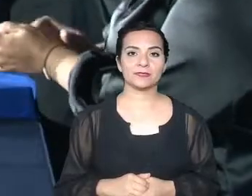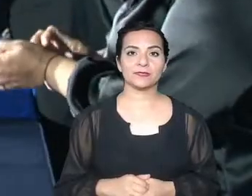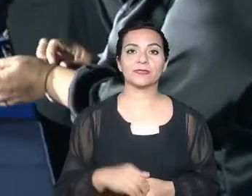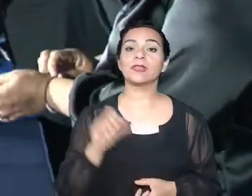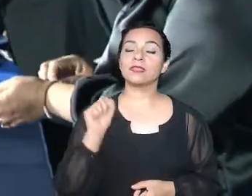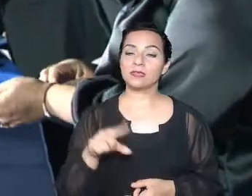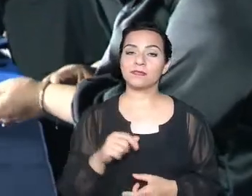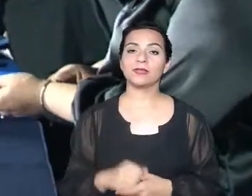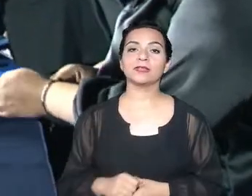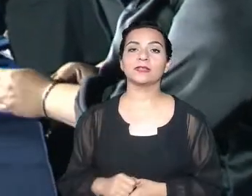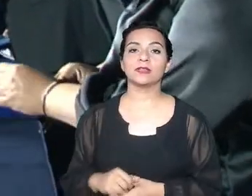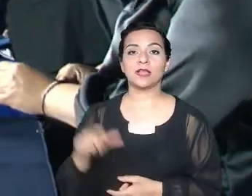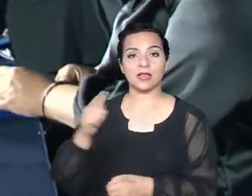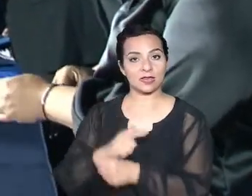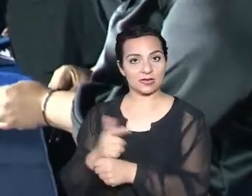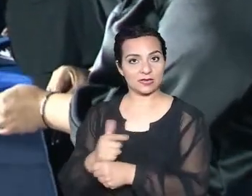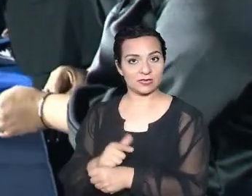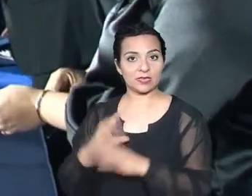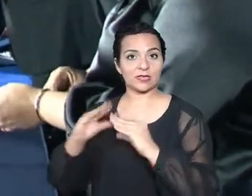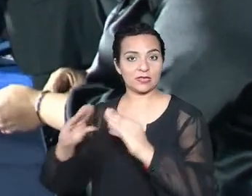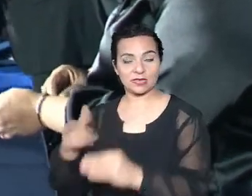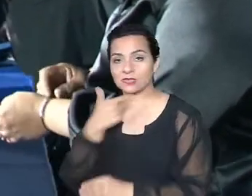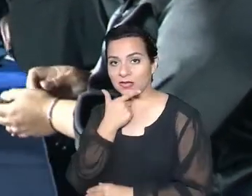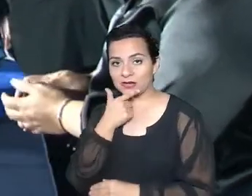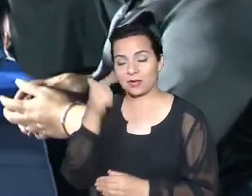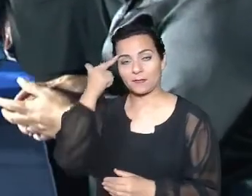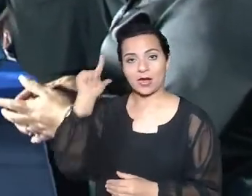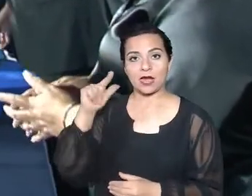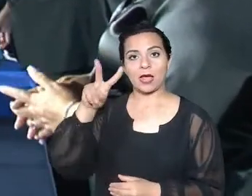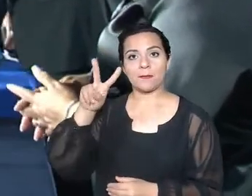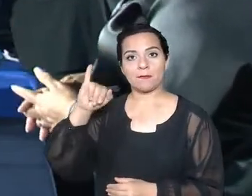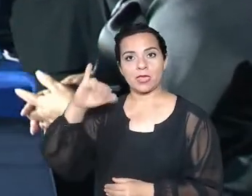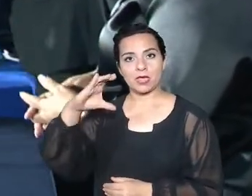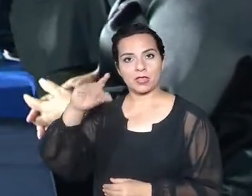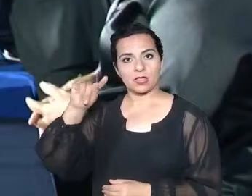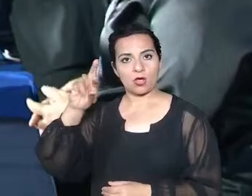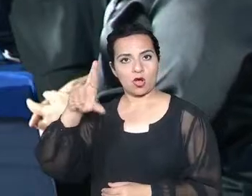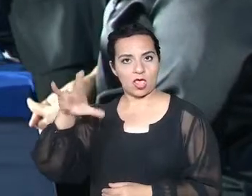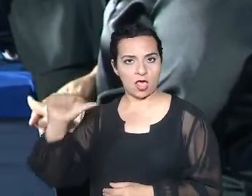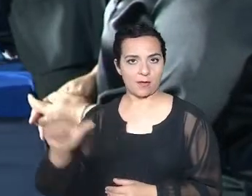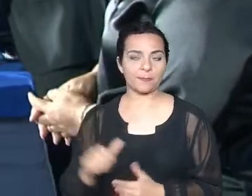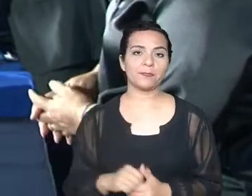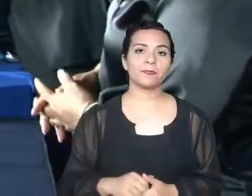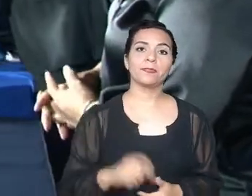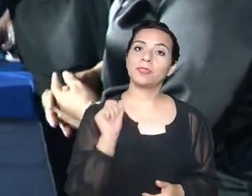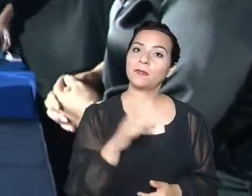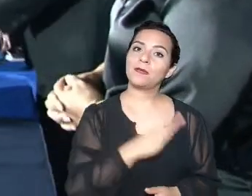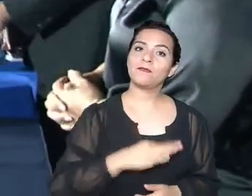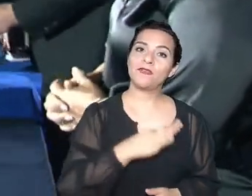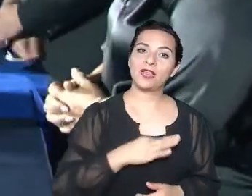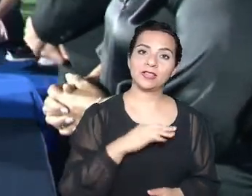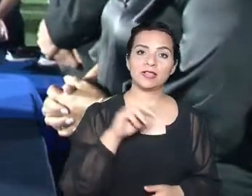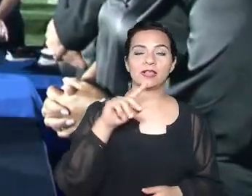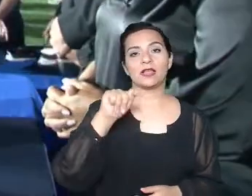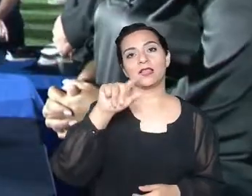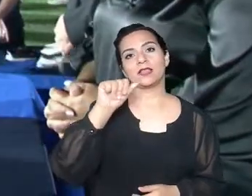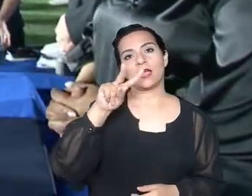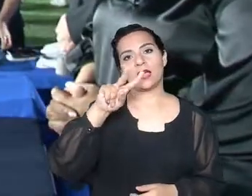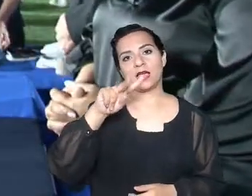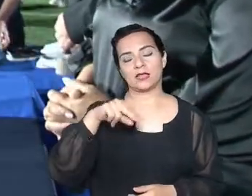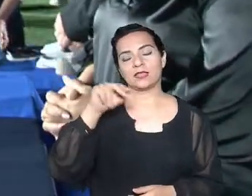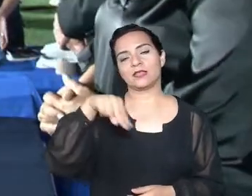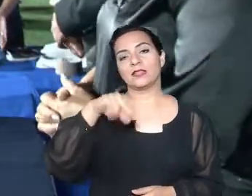Toca el turno de la licenciatura en enseñanza del inglés para Victoria Lugo Sánchez. Felicitamos a Tavis Elena